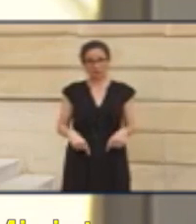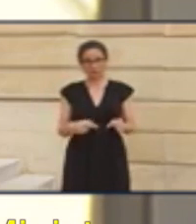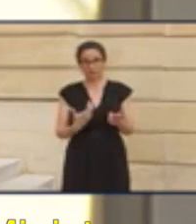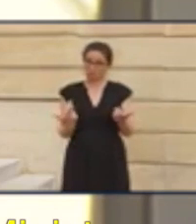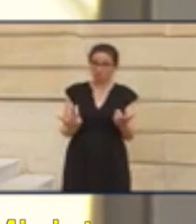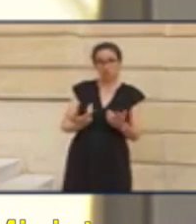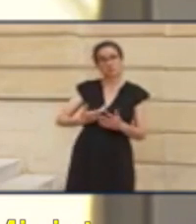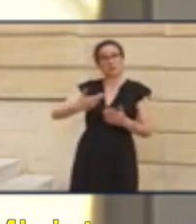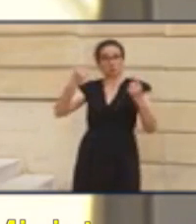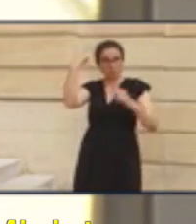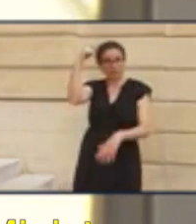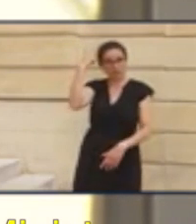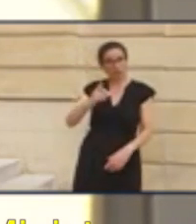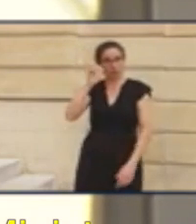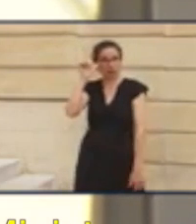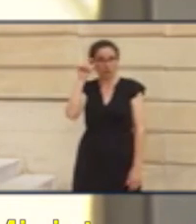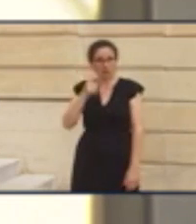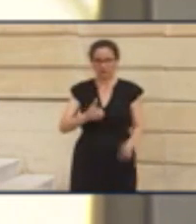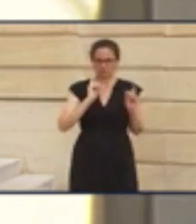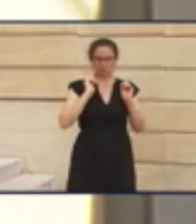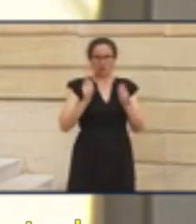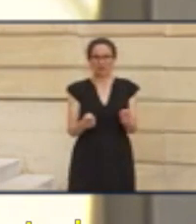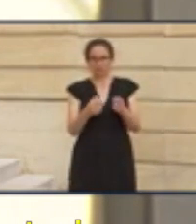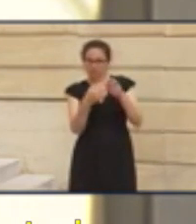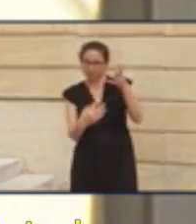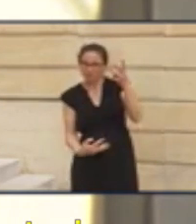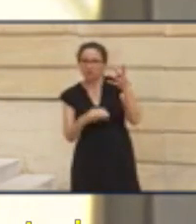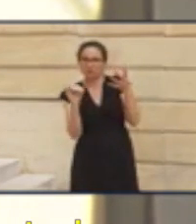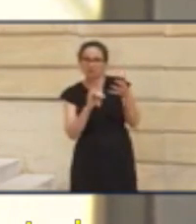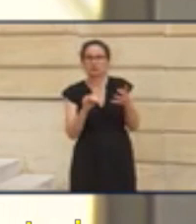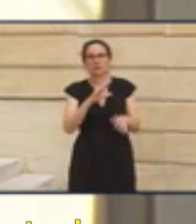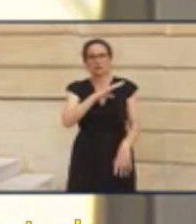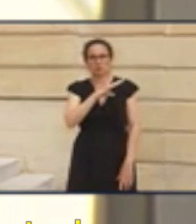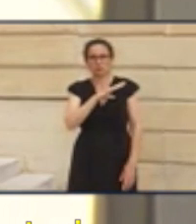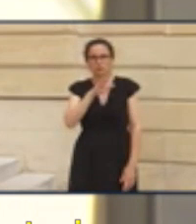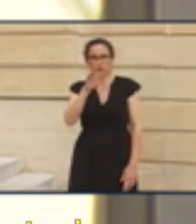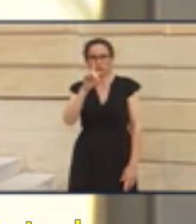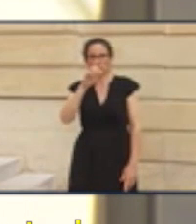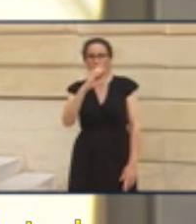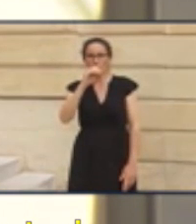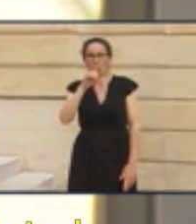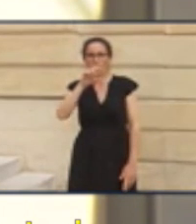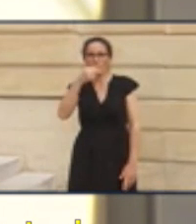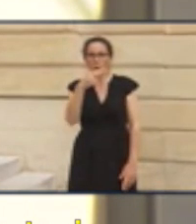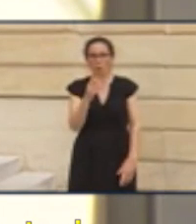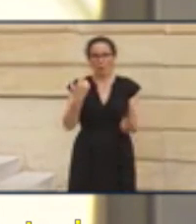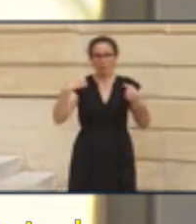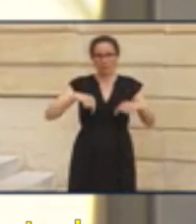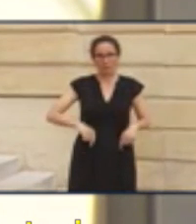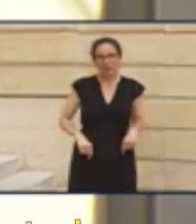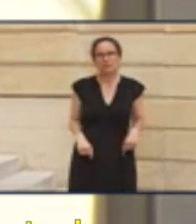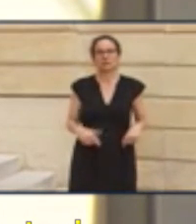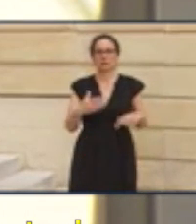président de la république a nom monsieur gérard colom ministre d'état